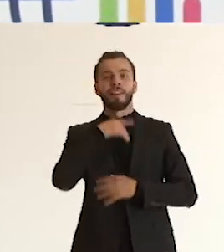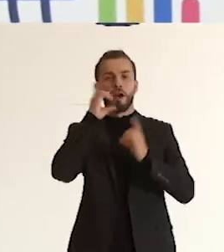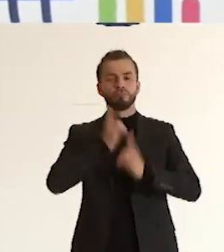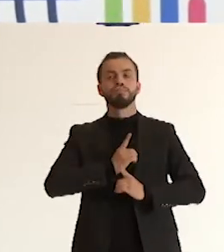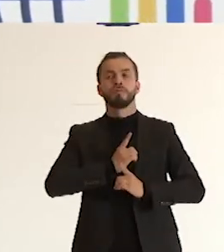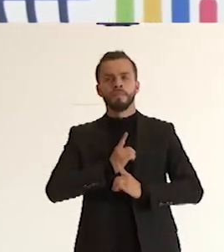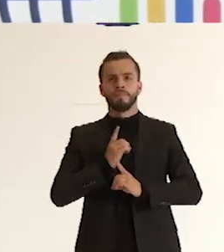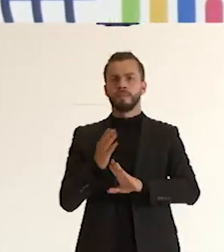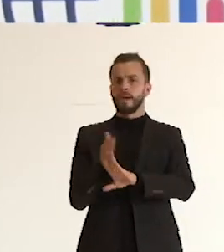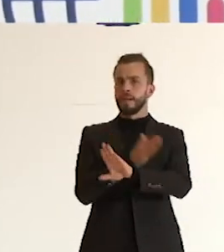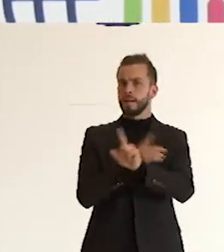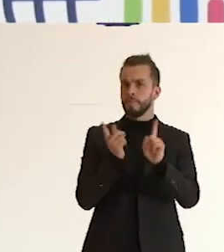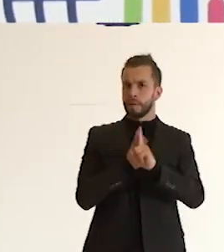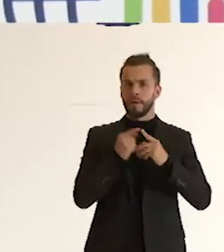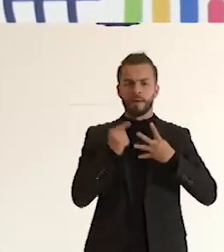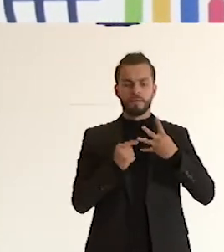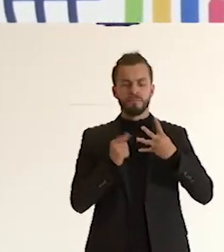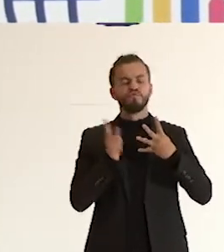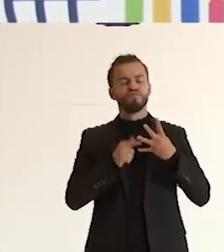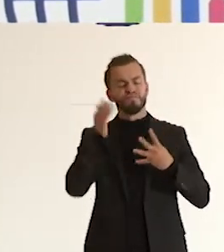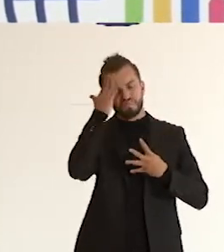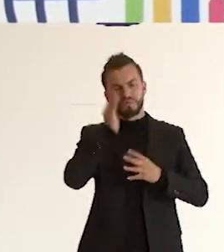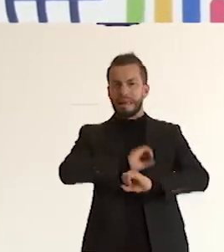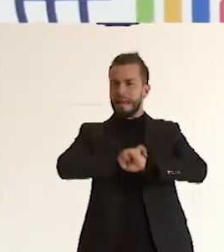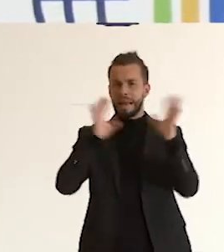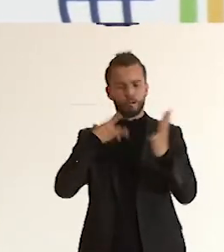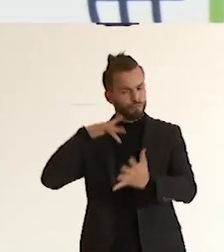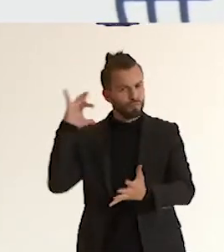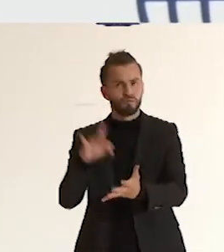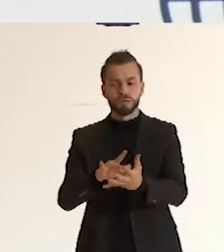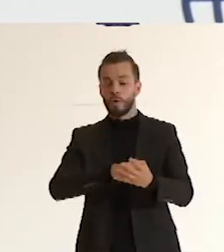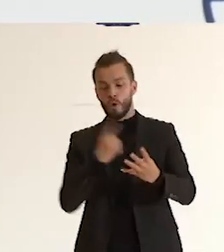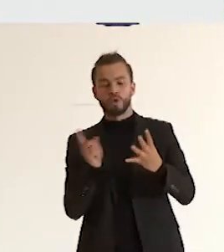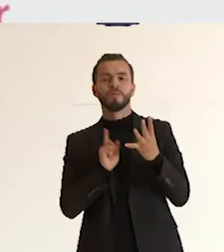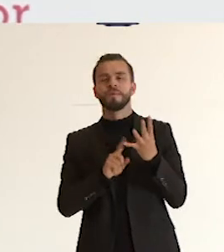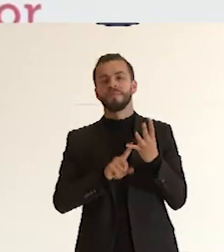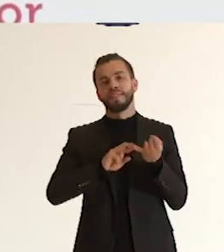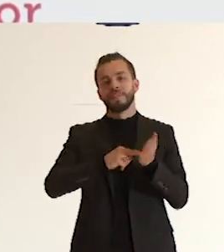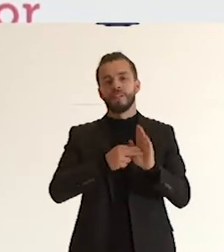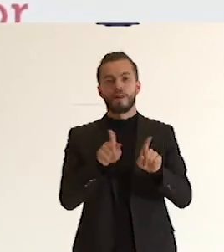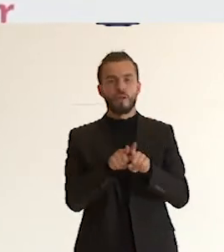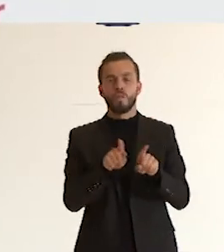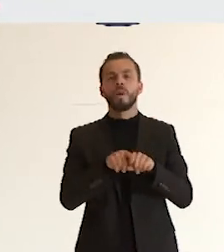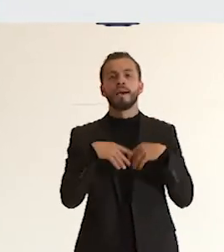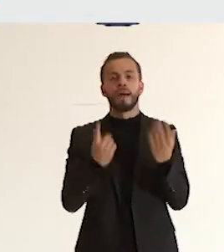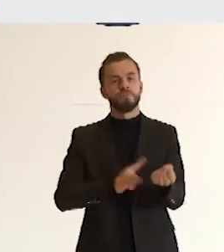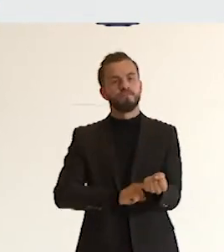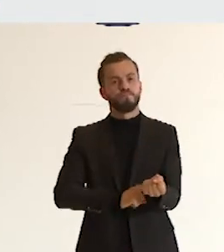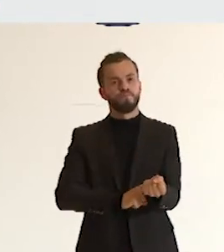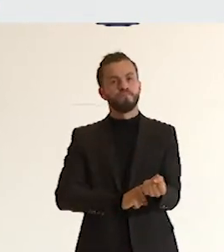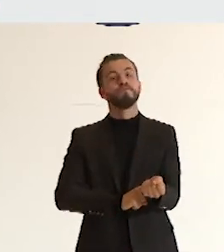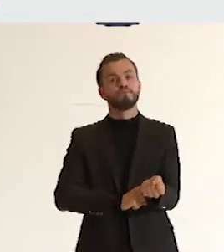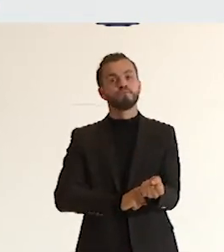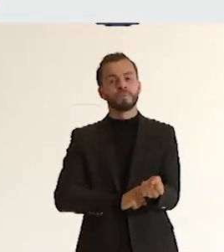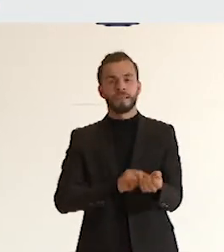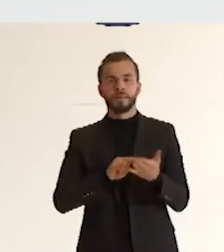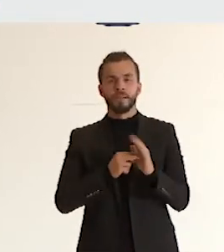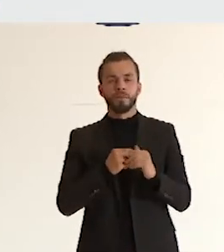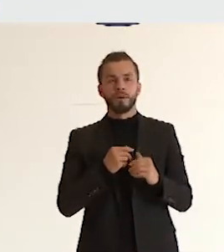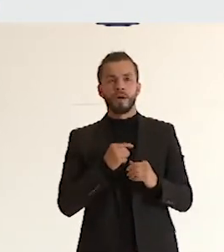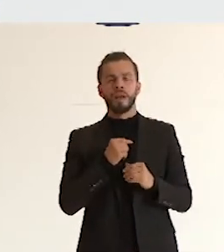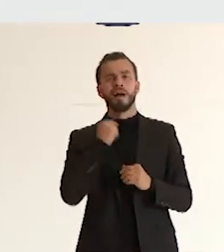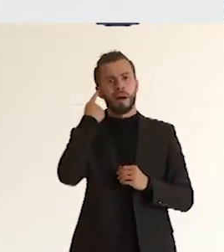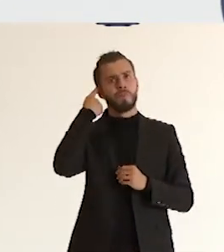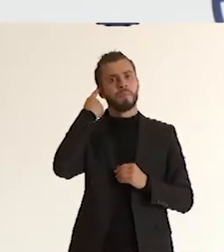claro que eso es lo que tengo que hacer y el carácter moral que es lo que determina que efectivamente lo haga yo puedo tener